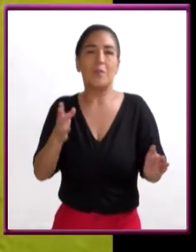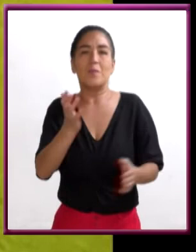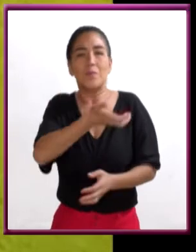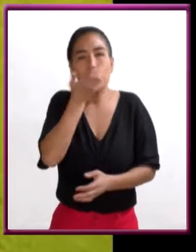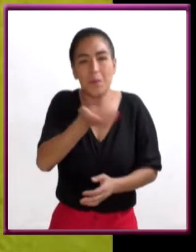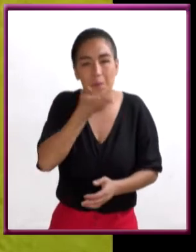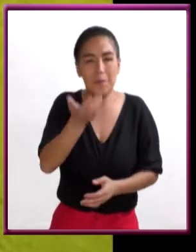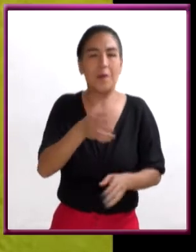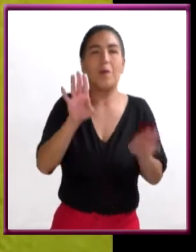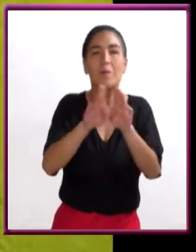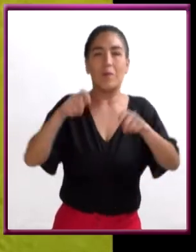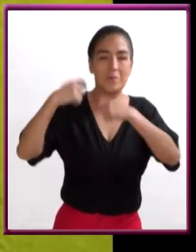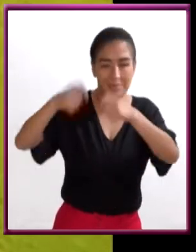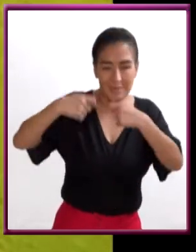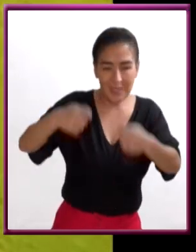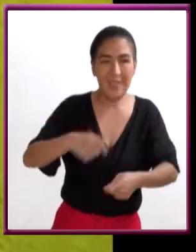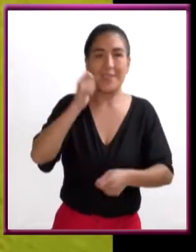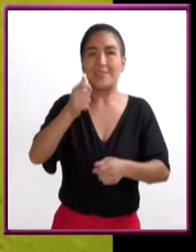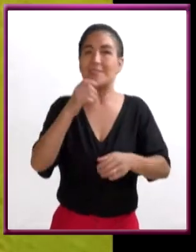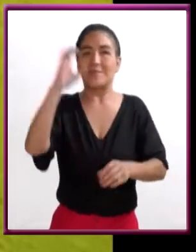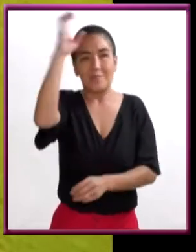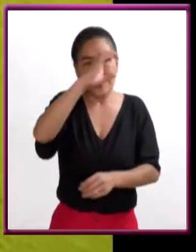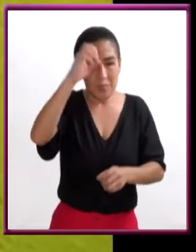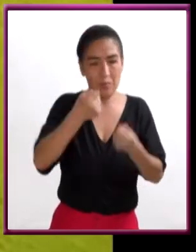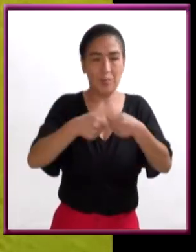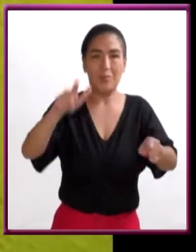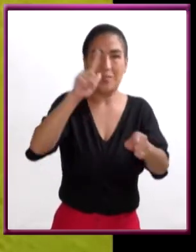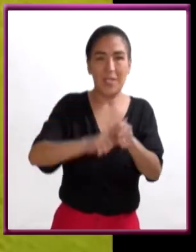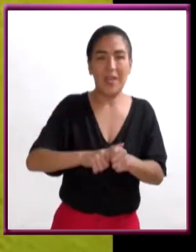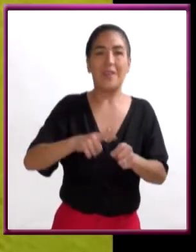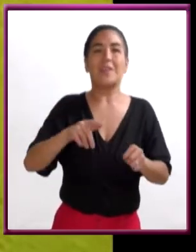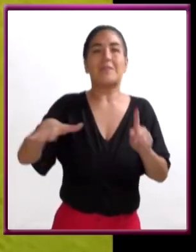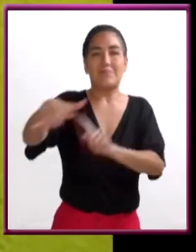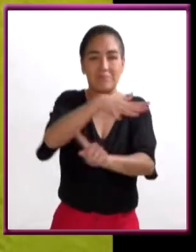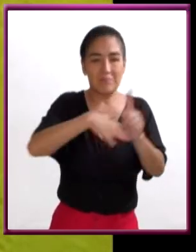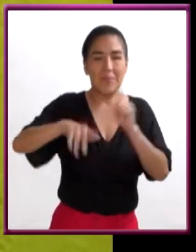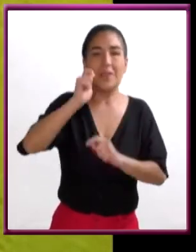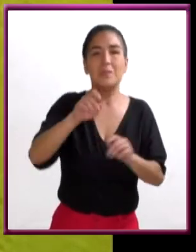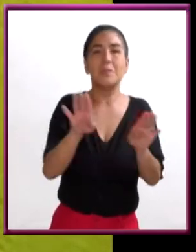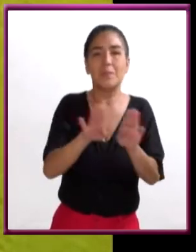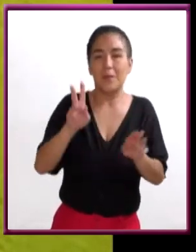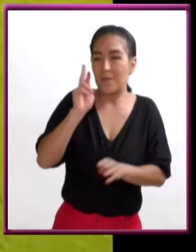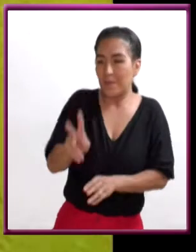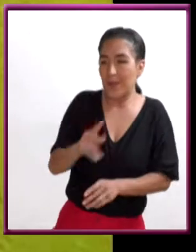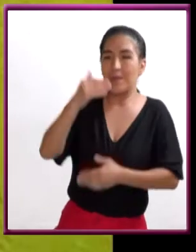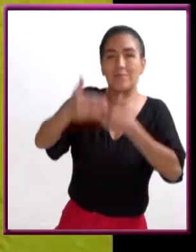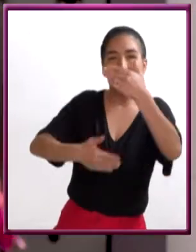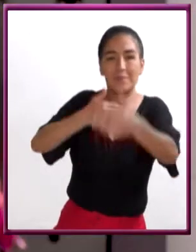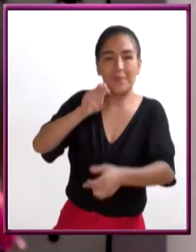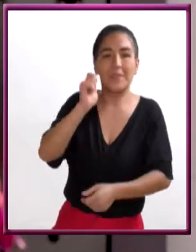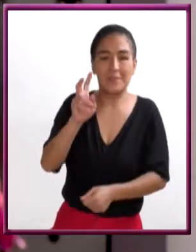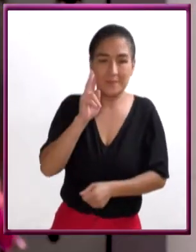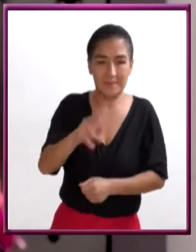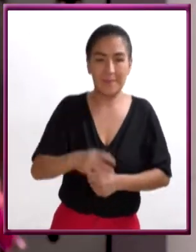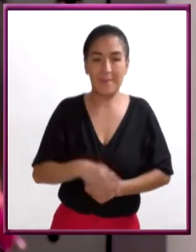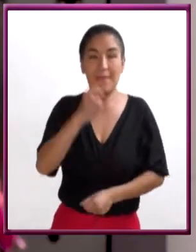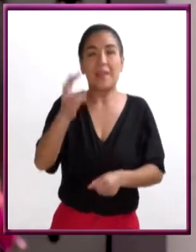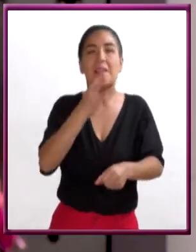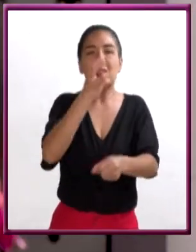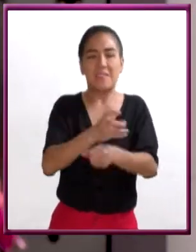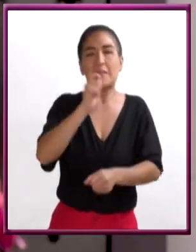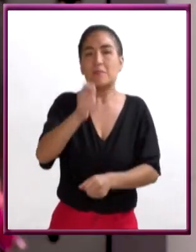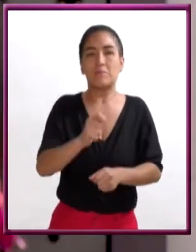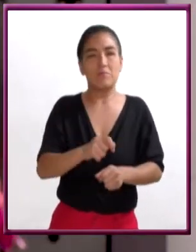creencias, costumbres y nuestro contexto social y cultural que nos lleva a acomodar lo que percibimos. Y el tercer factor